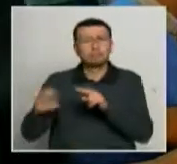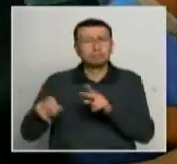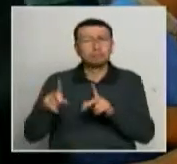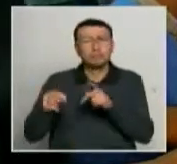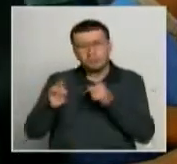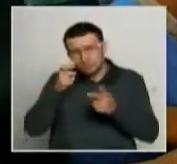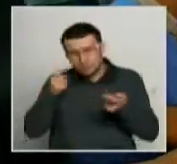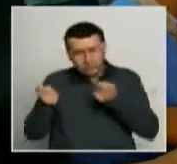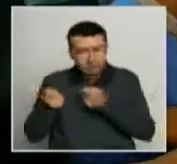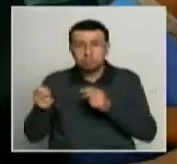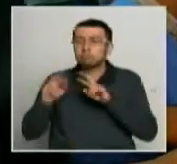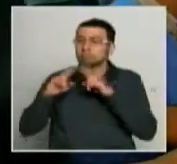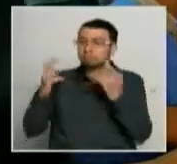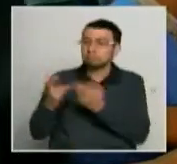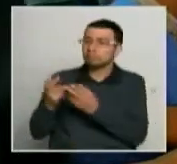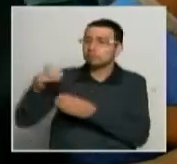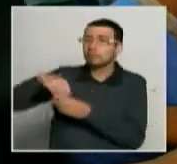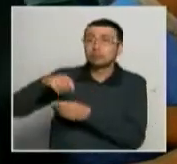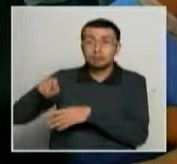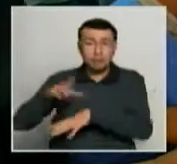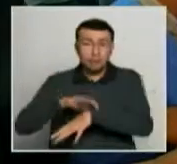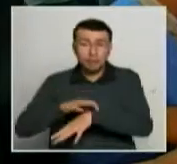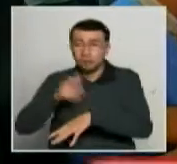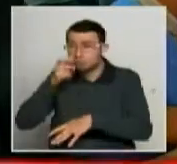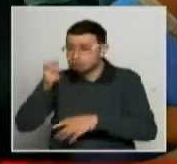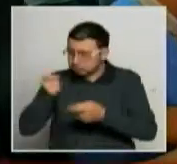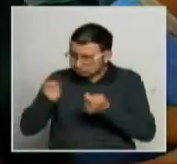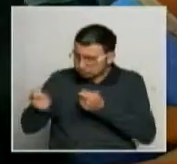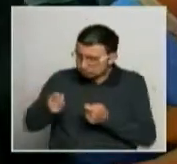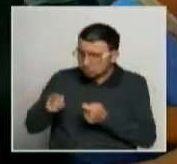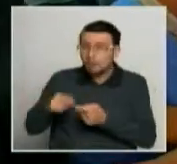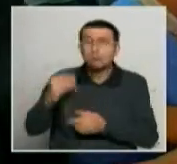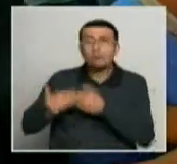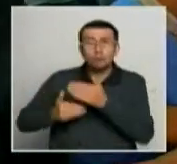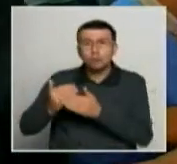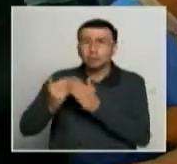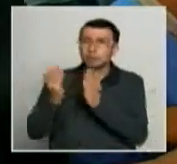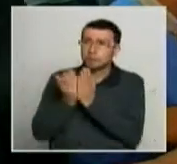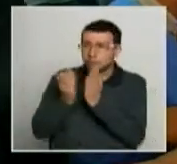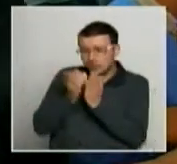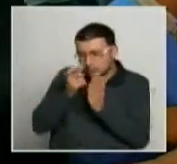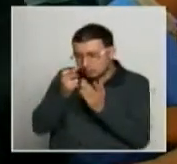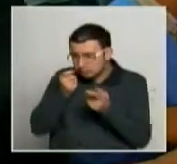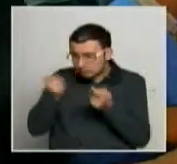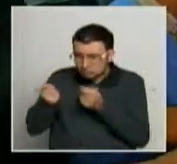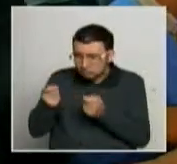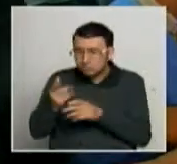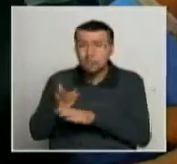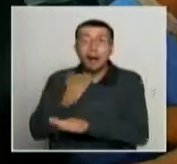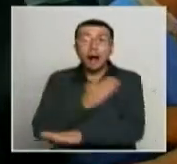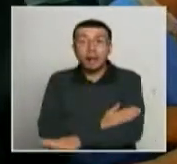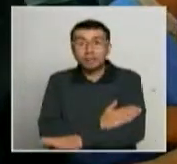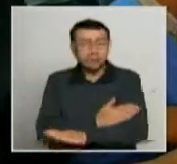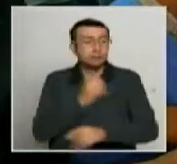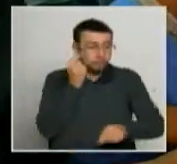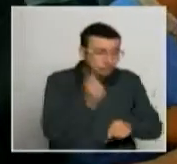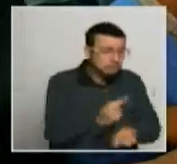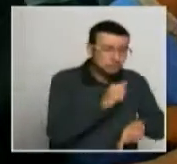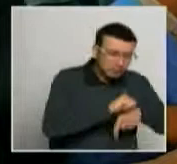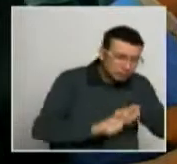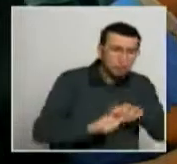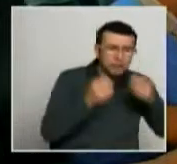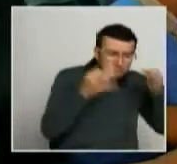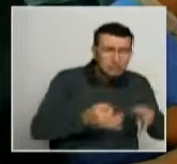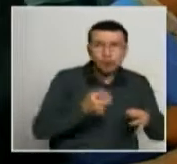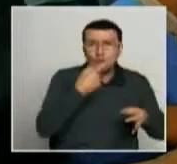tratado de reunirnos un grupo de médicos para hacer procesos de estudio, de prevención, antes de tratamientos, que es la finalidad